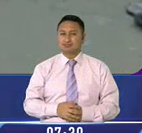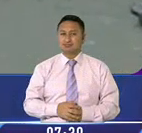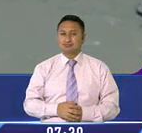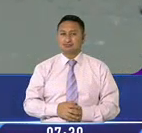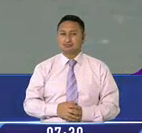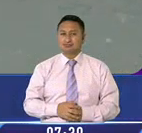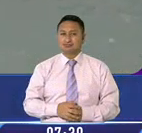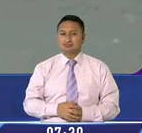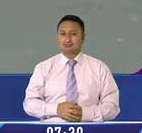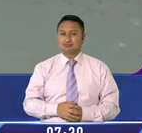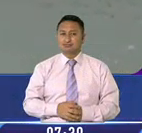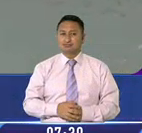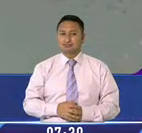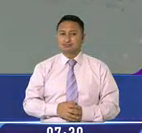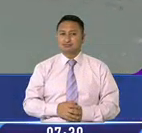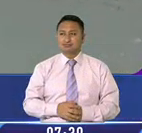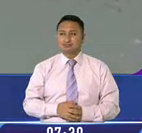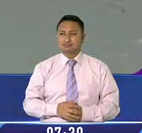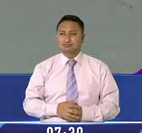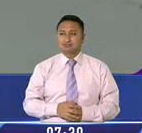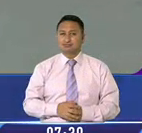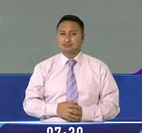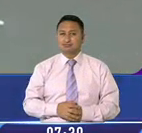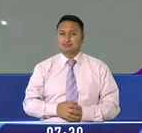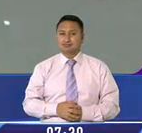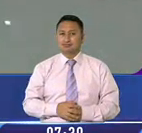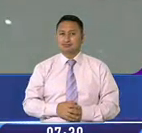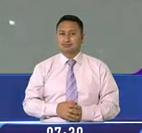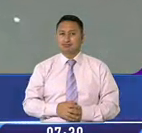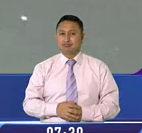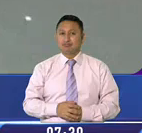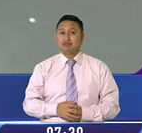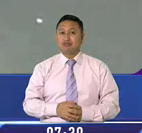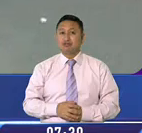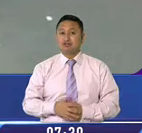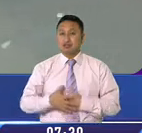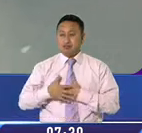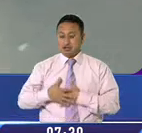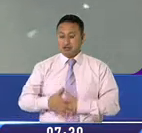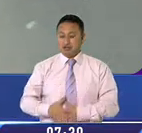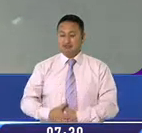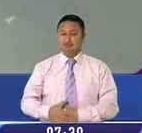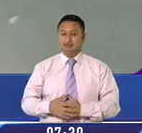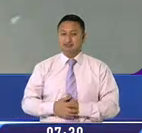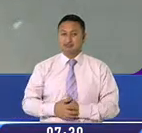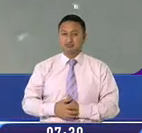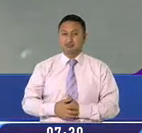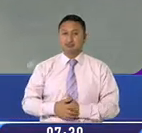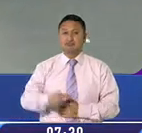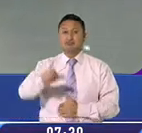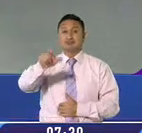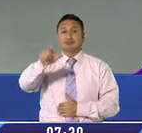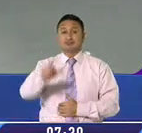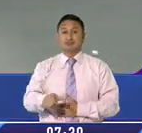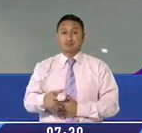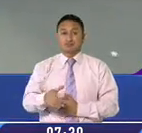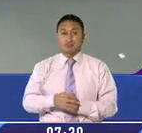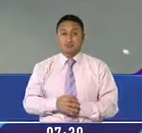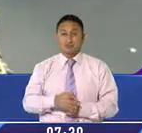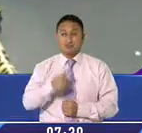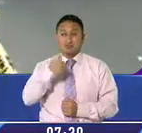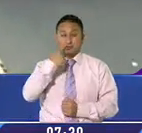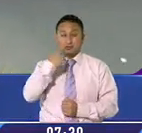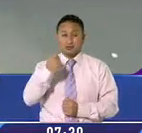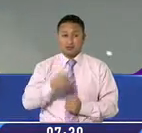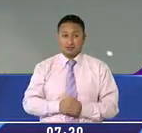como repetimos, lamentablemente cobró la vida de una persona de sexo masculino. Vamos a intentar hablar